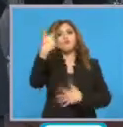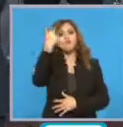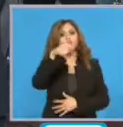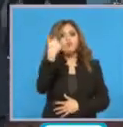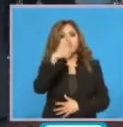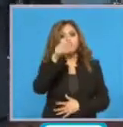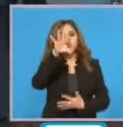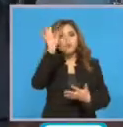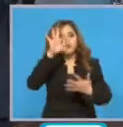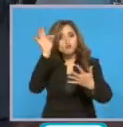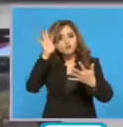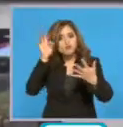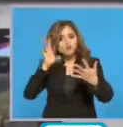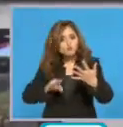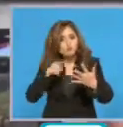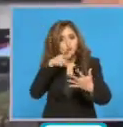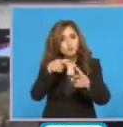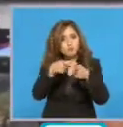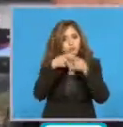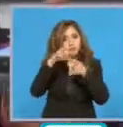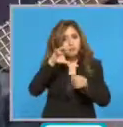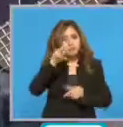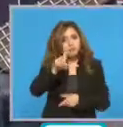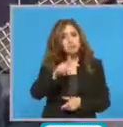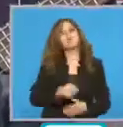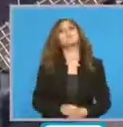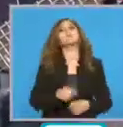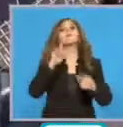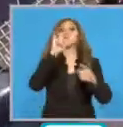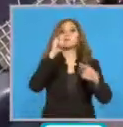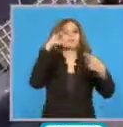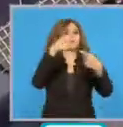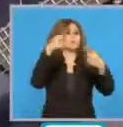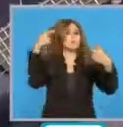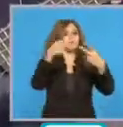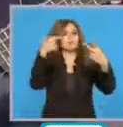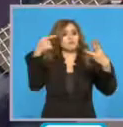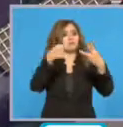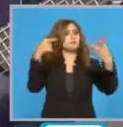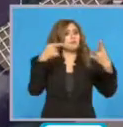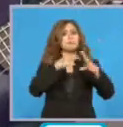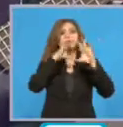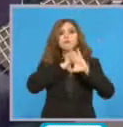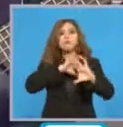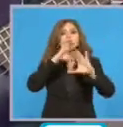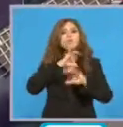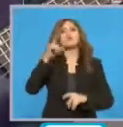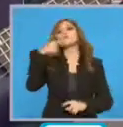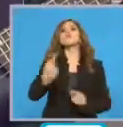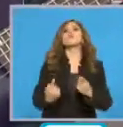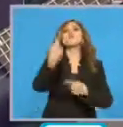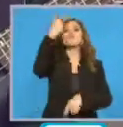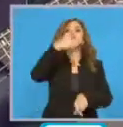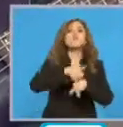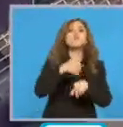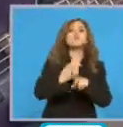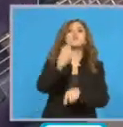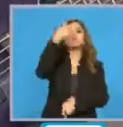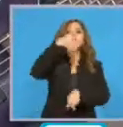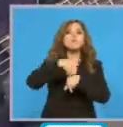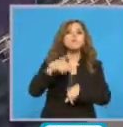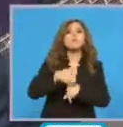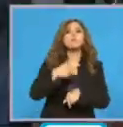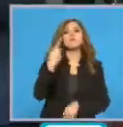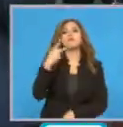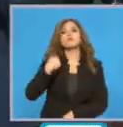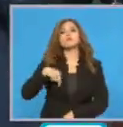Los 12. Continuamente. Sí, fueron uno tras otro, tras otro, tras otro. Mm. Fueron hits, fueron número uno. Entonces, nosotros